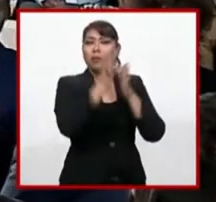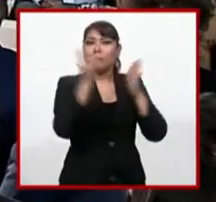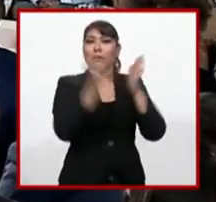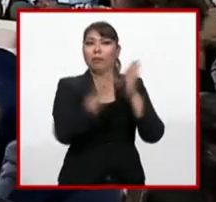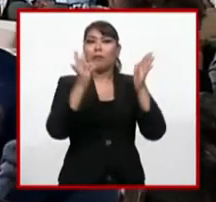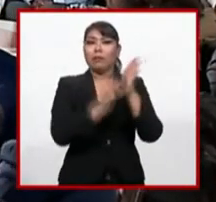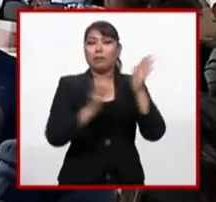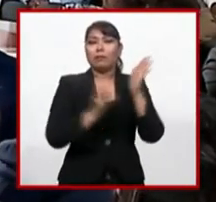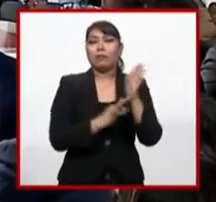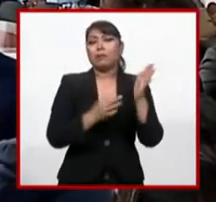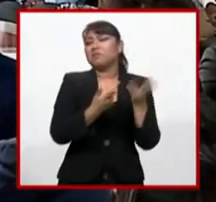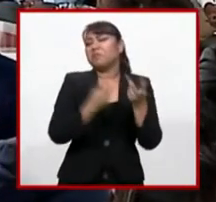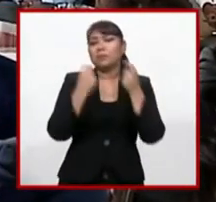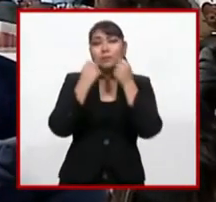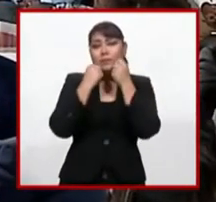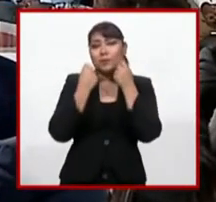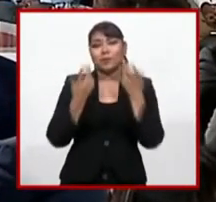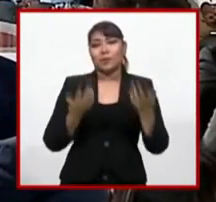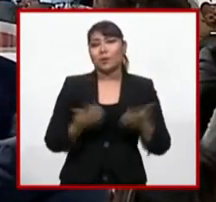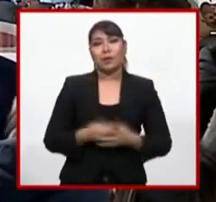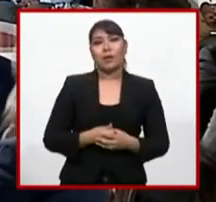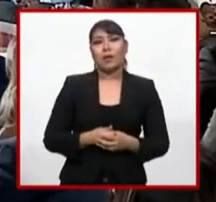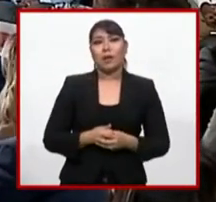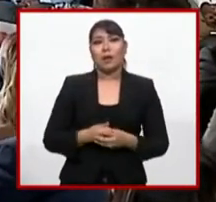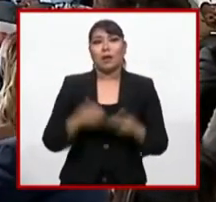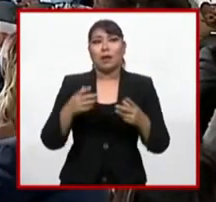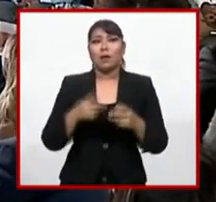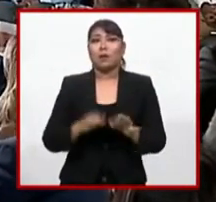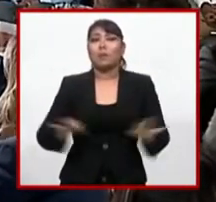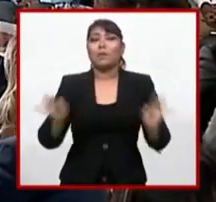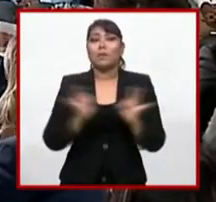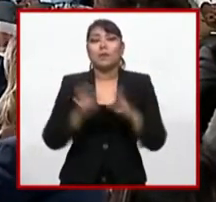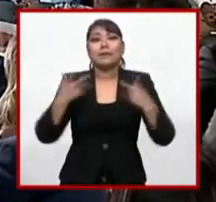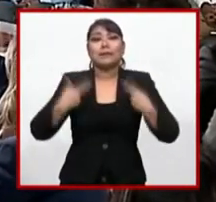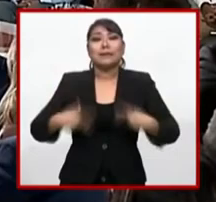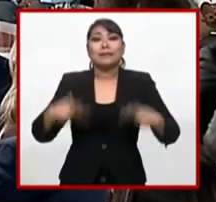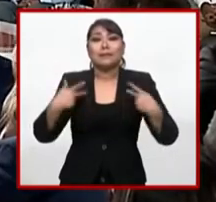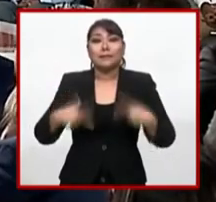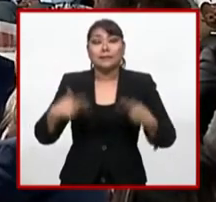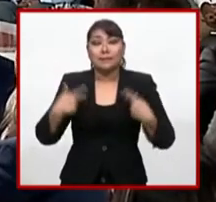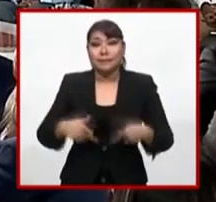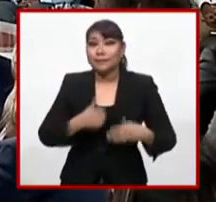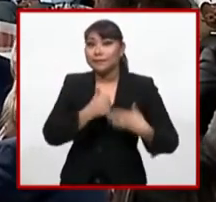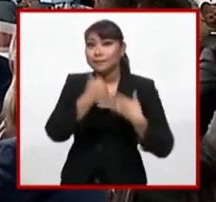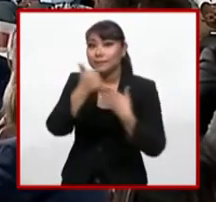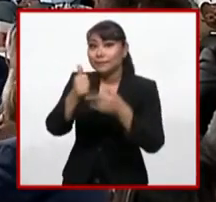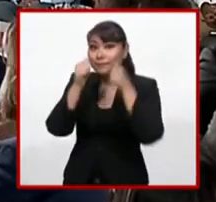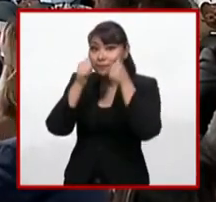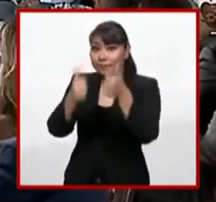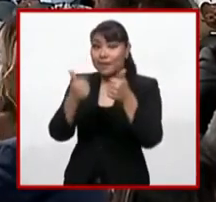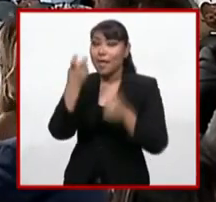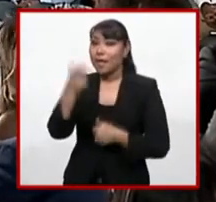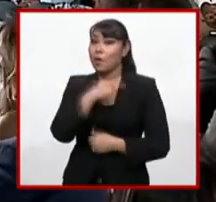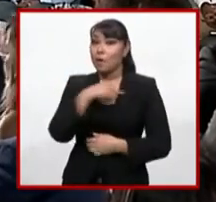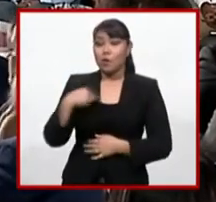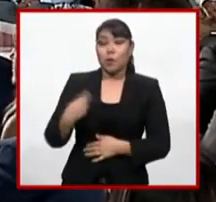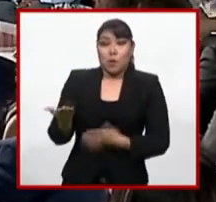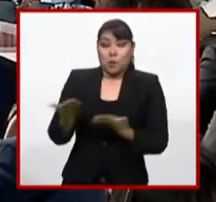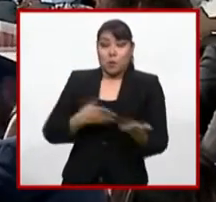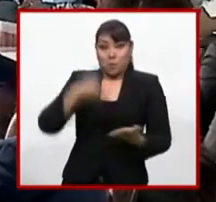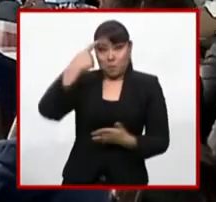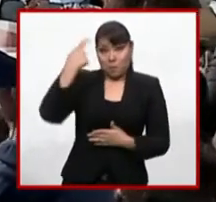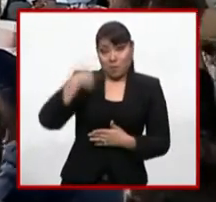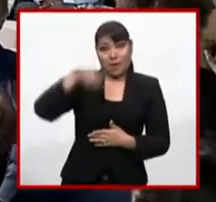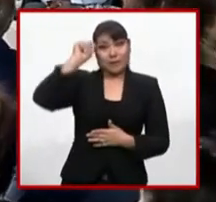abstracciones. En política lo que importa son las personas. Y lo que estamos aquí es para servir a la gente. Y por eso traemos